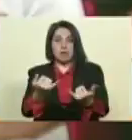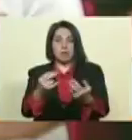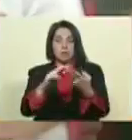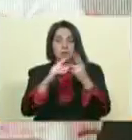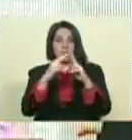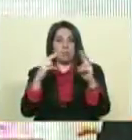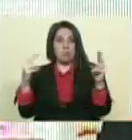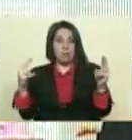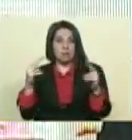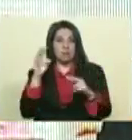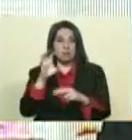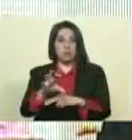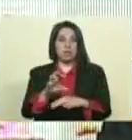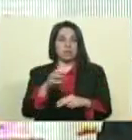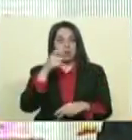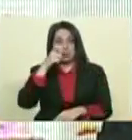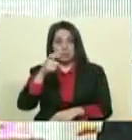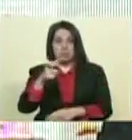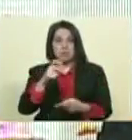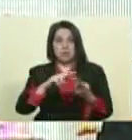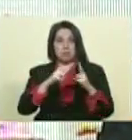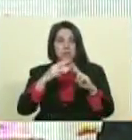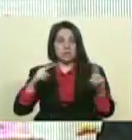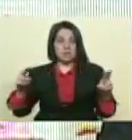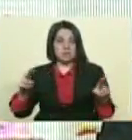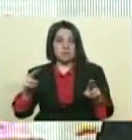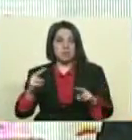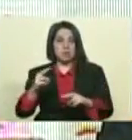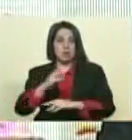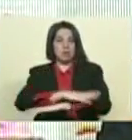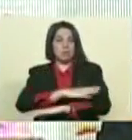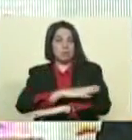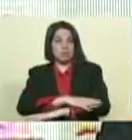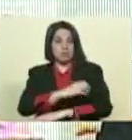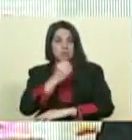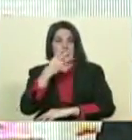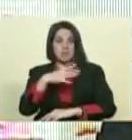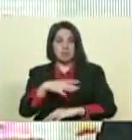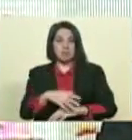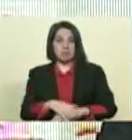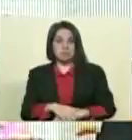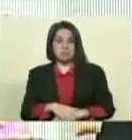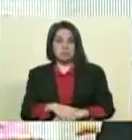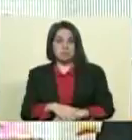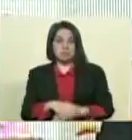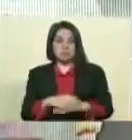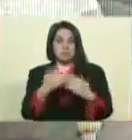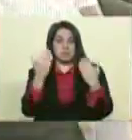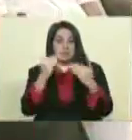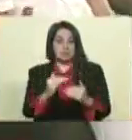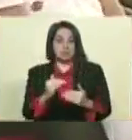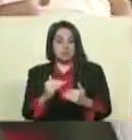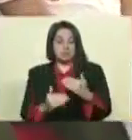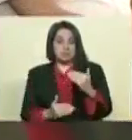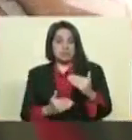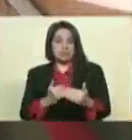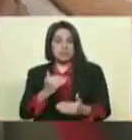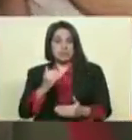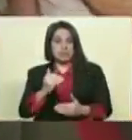del país, por la seguridad del país, por la convivencia. Todavía no lo logramos. Parcialmente avanzamos,